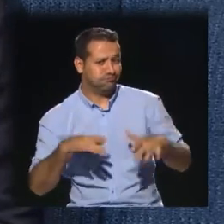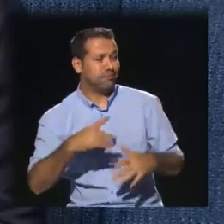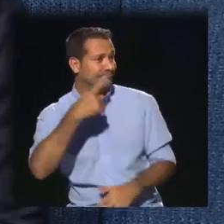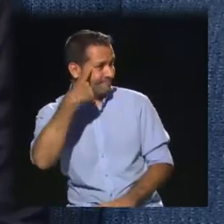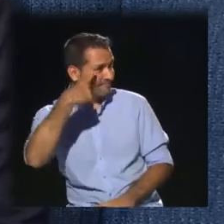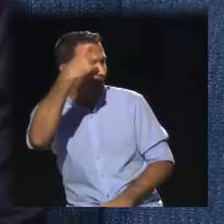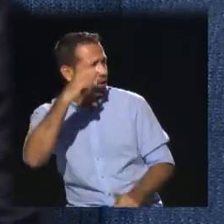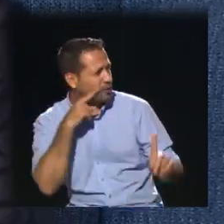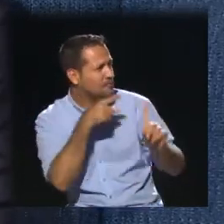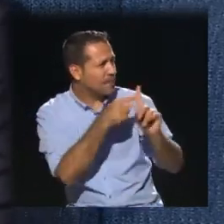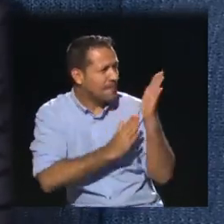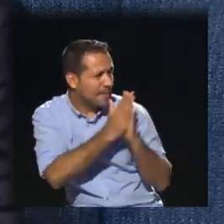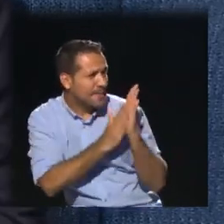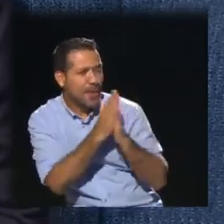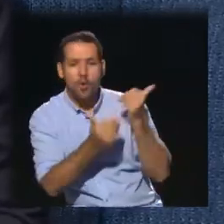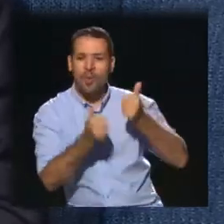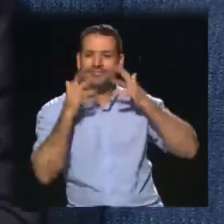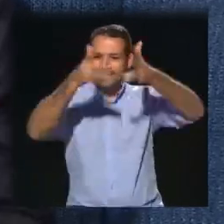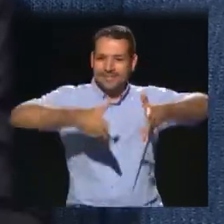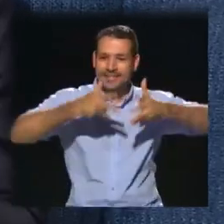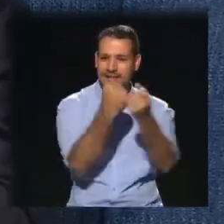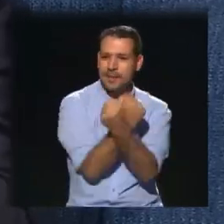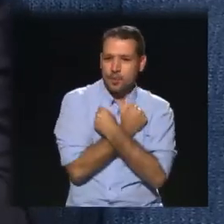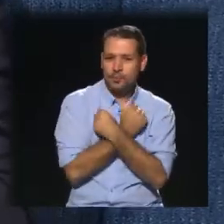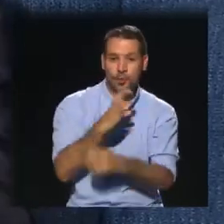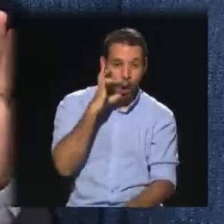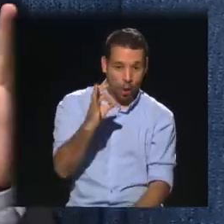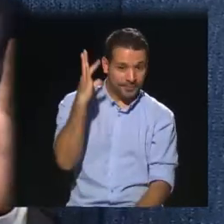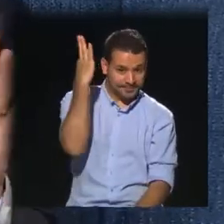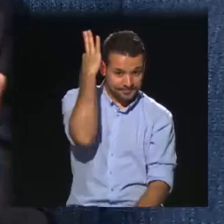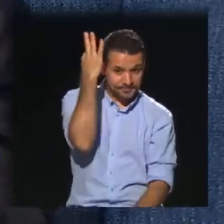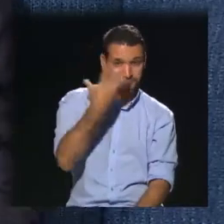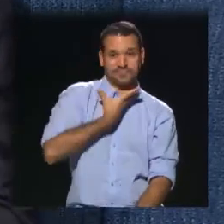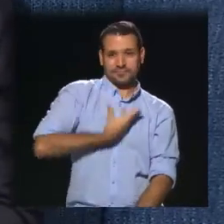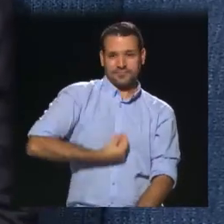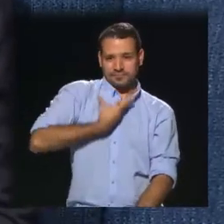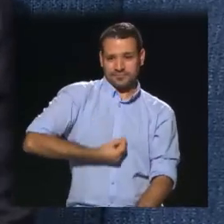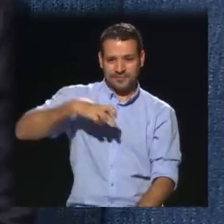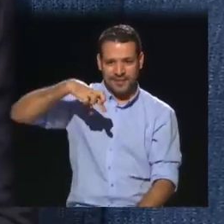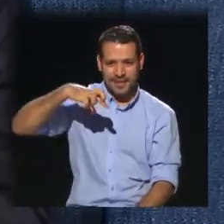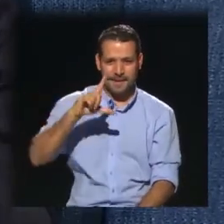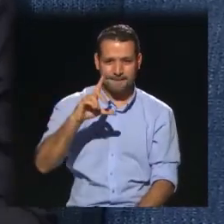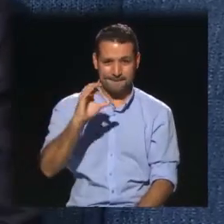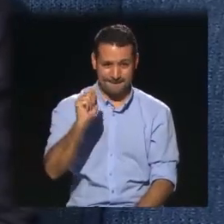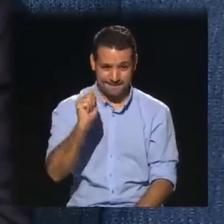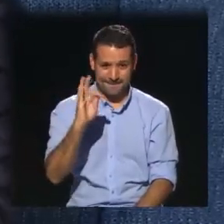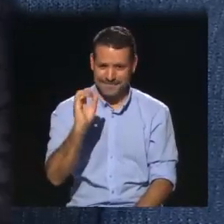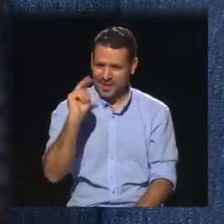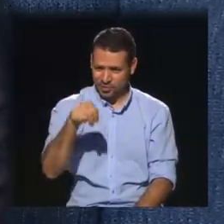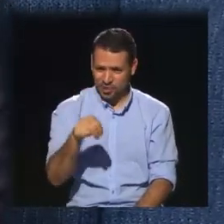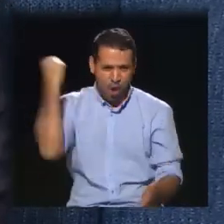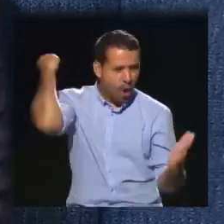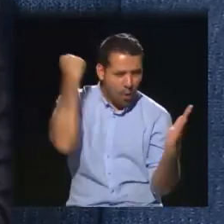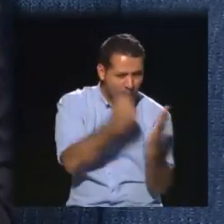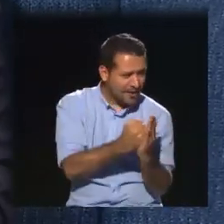todo enseñar en amor. Platón y una frase maravillosa: nadie nos puede obligar a pensar